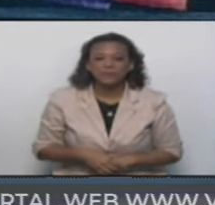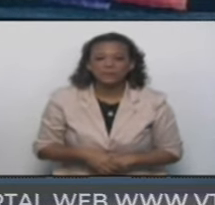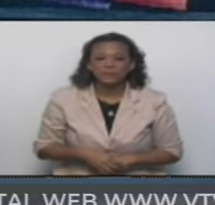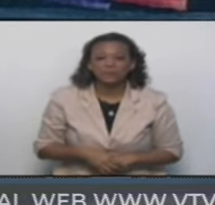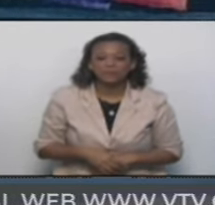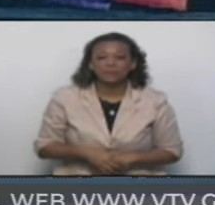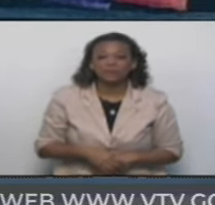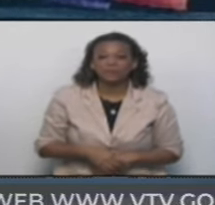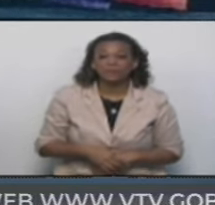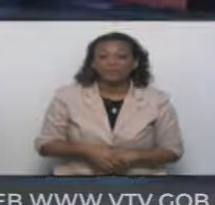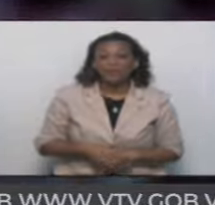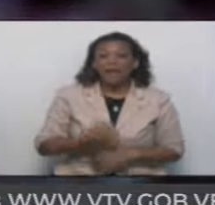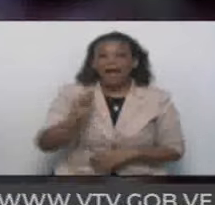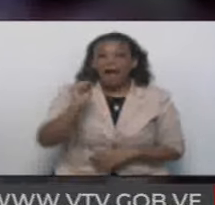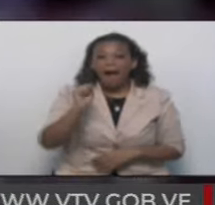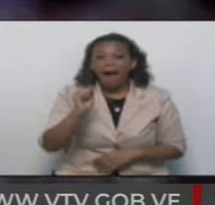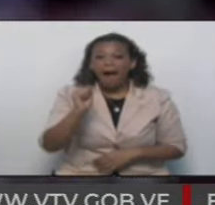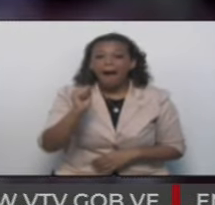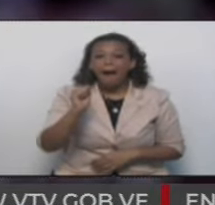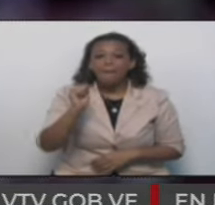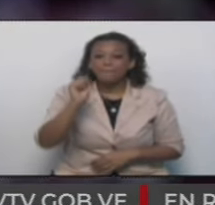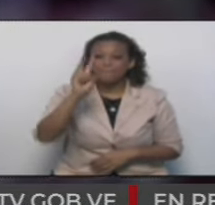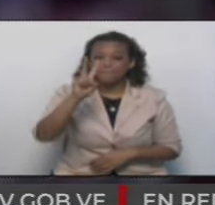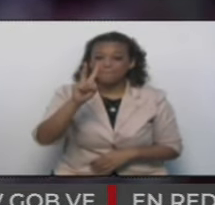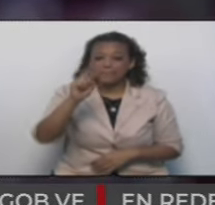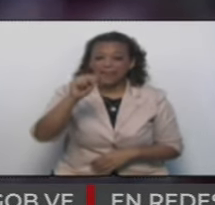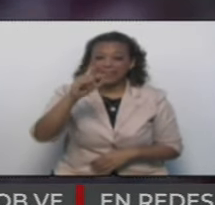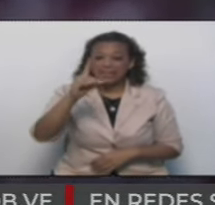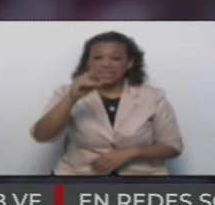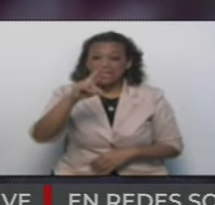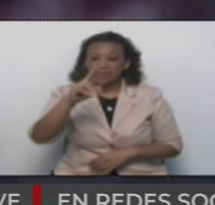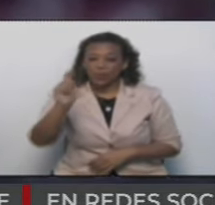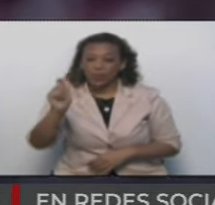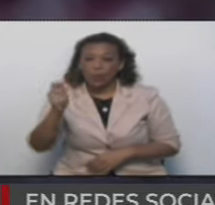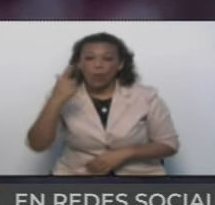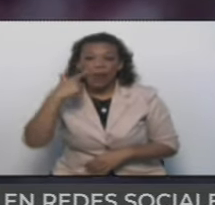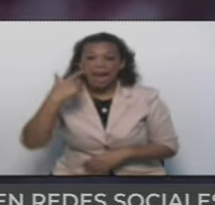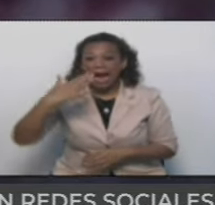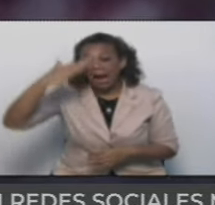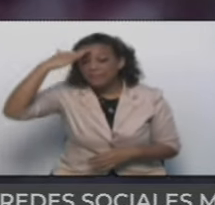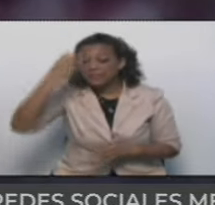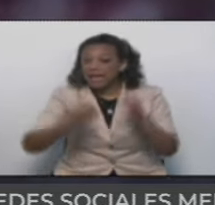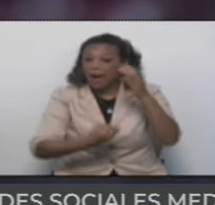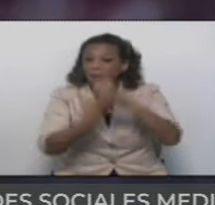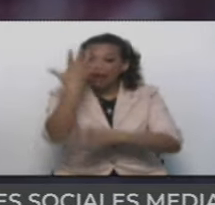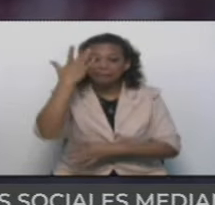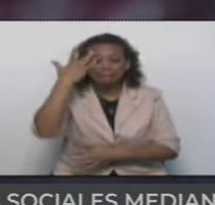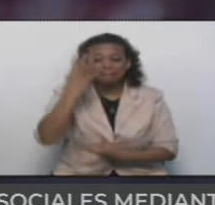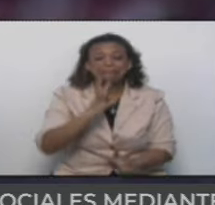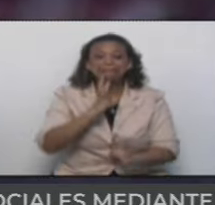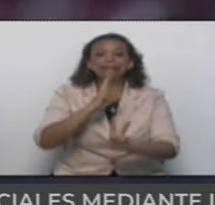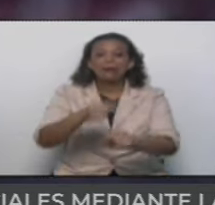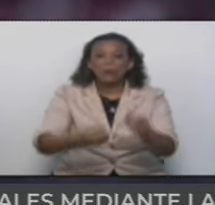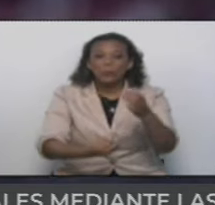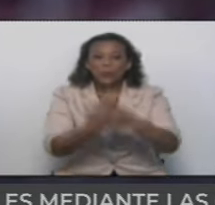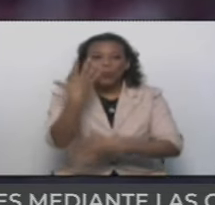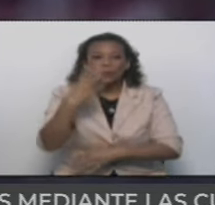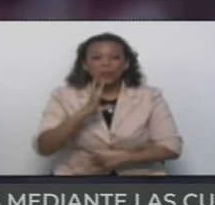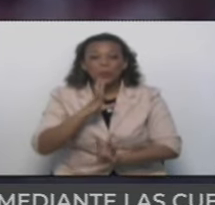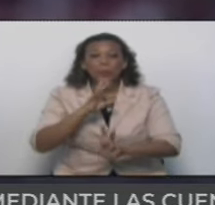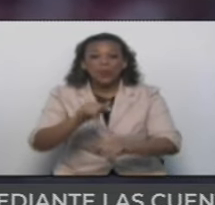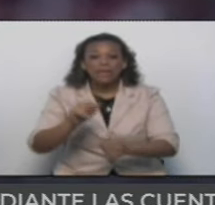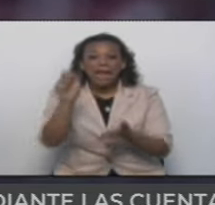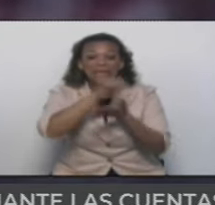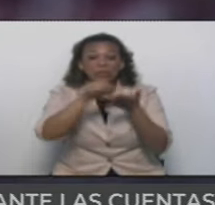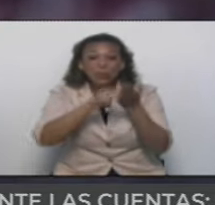A Luis Brito García no le va a ganar nadie en la capacidad de crear. Creo que es el